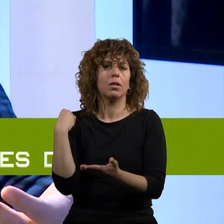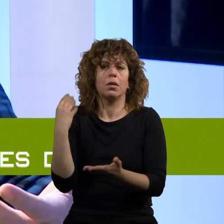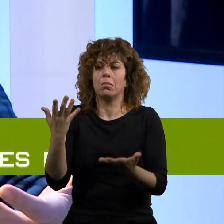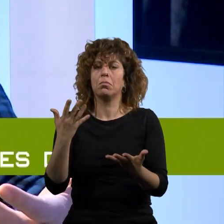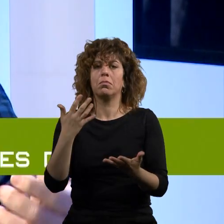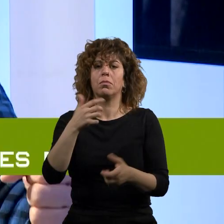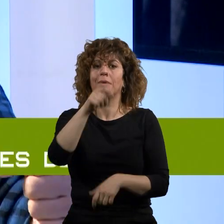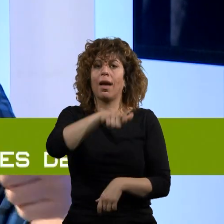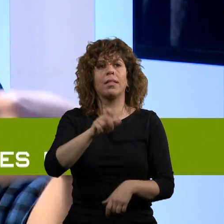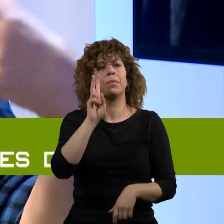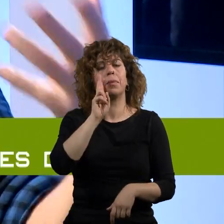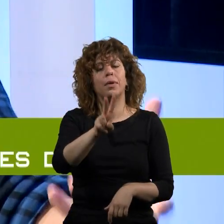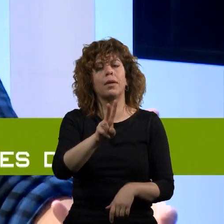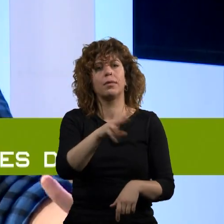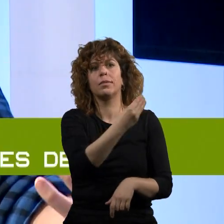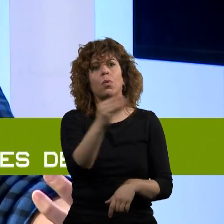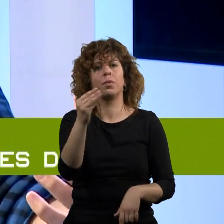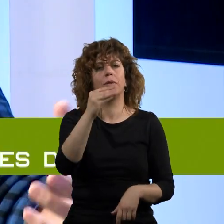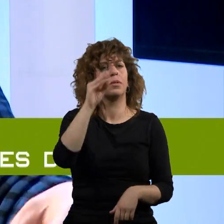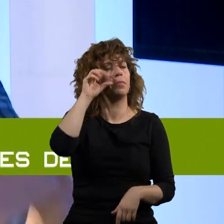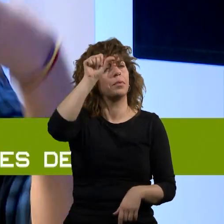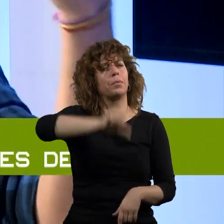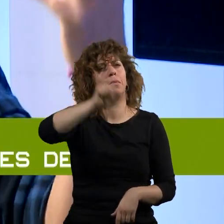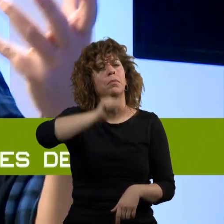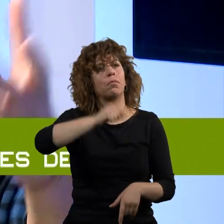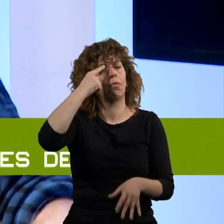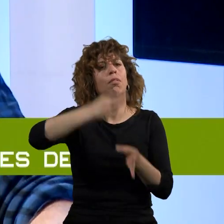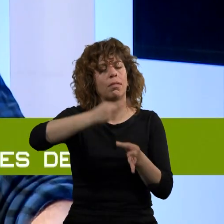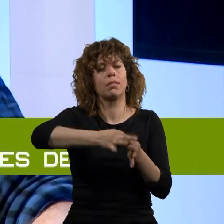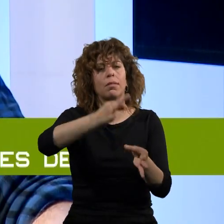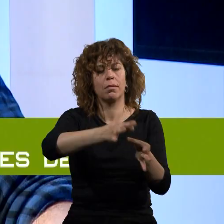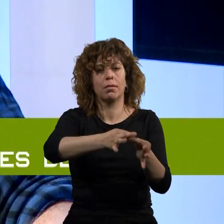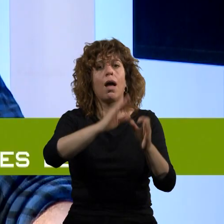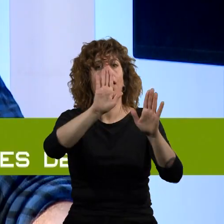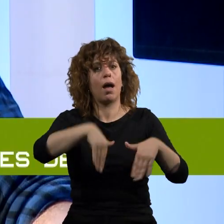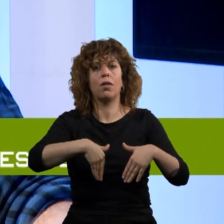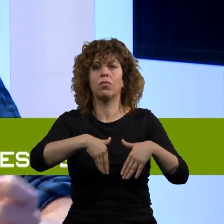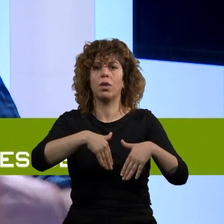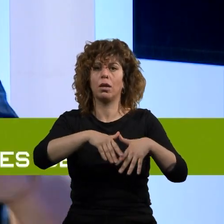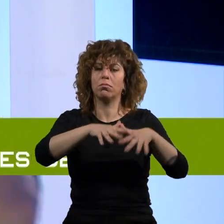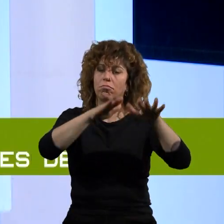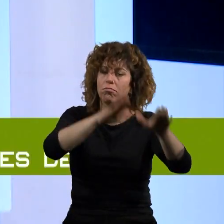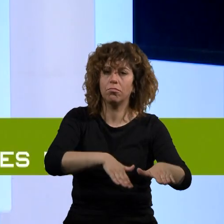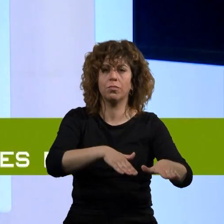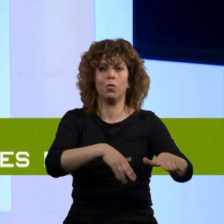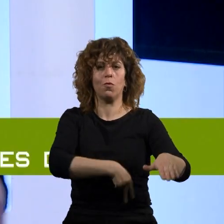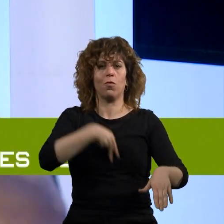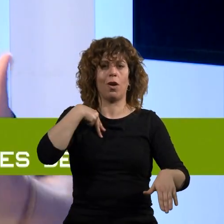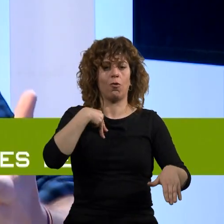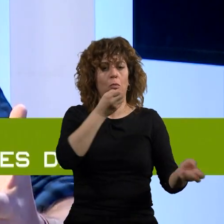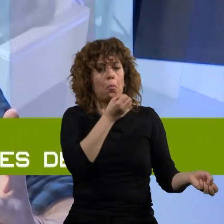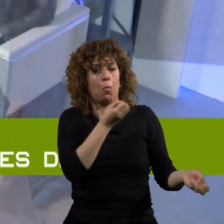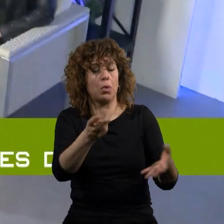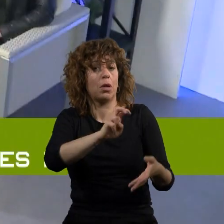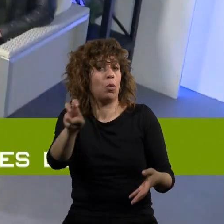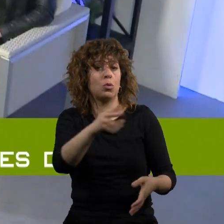los chavales que veían estos vídeos y se creían, ¿no?, estas mentiras, entonces ensalzaban esa figura de Franco y del franquismo, que cuando se lo decían a otros chavales que no